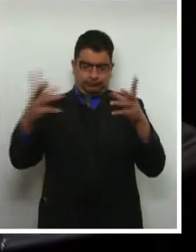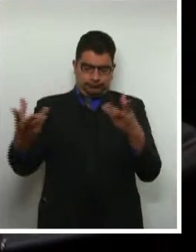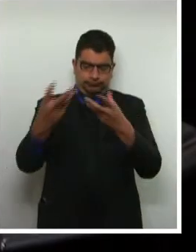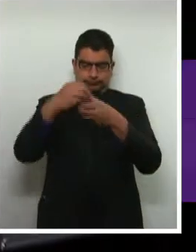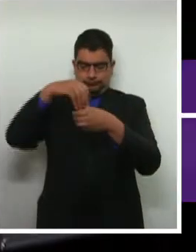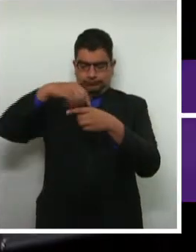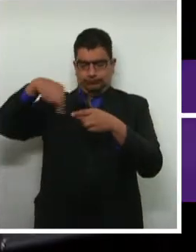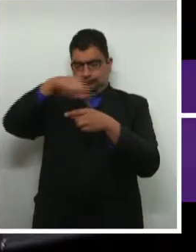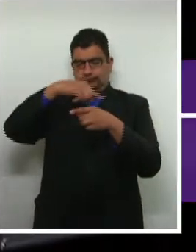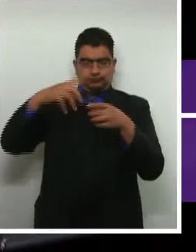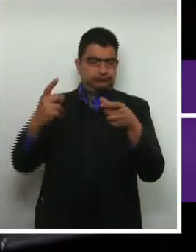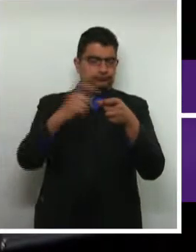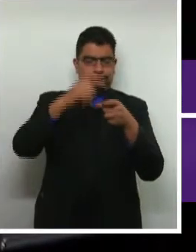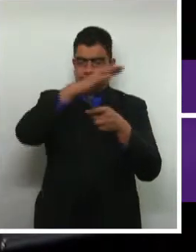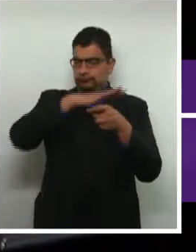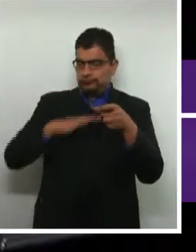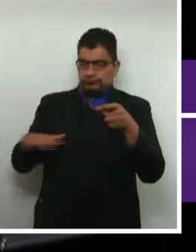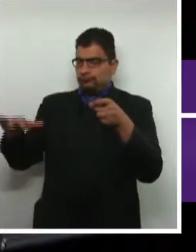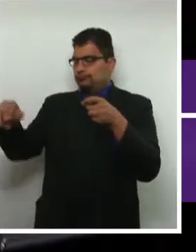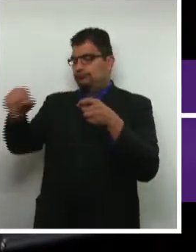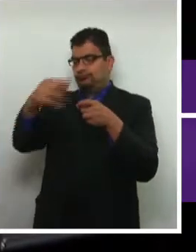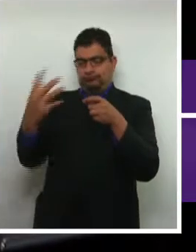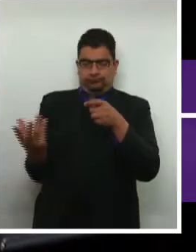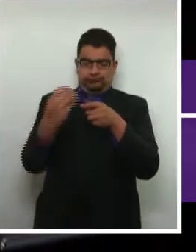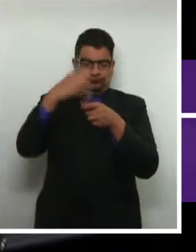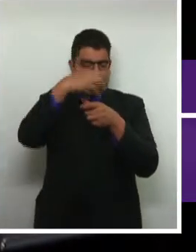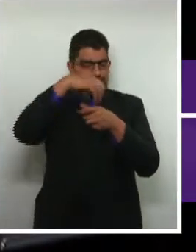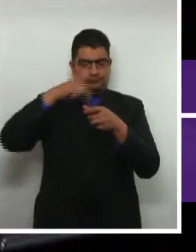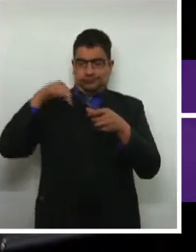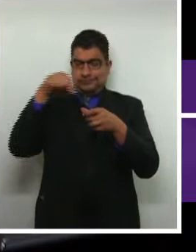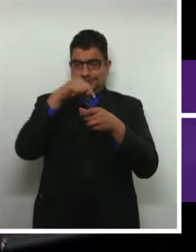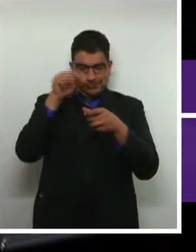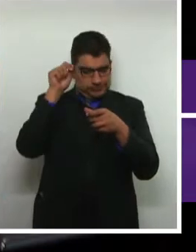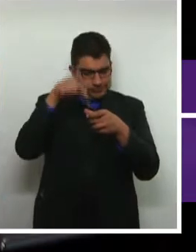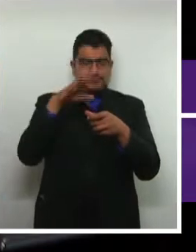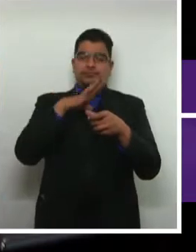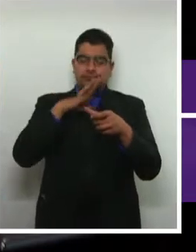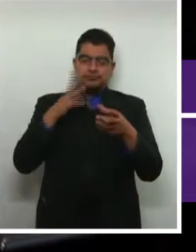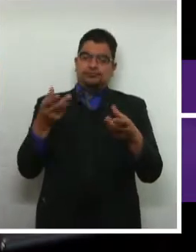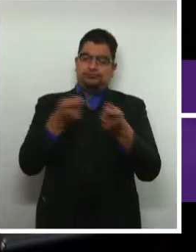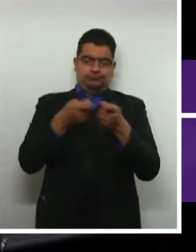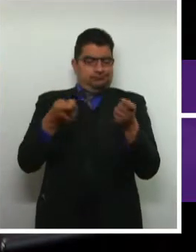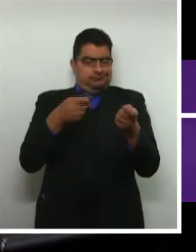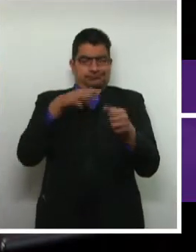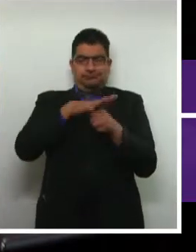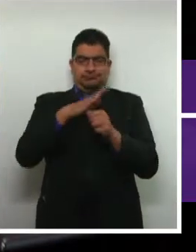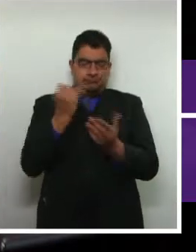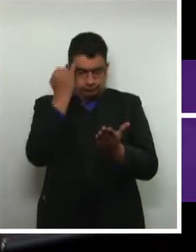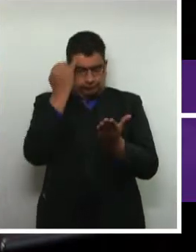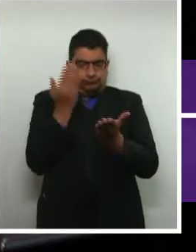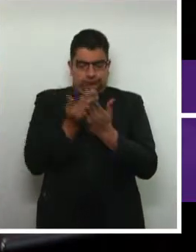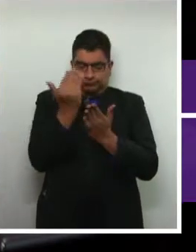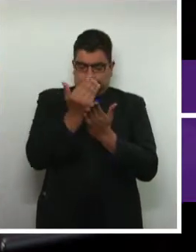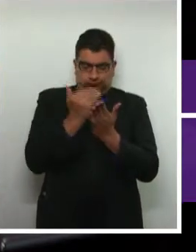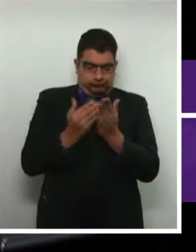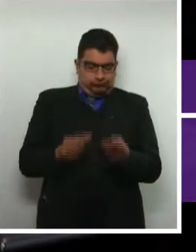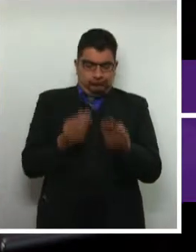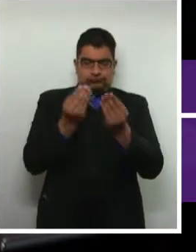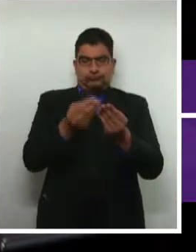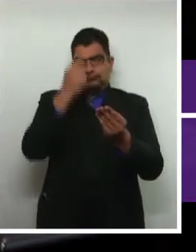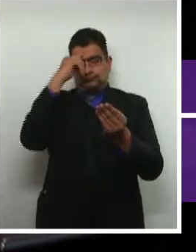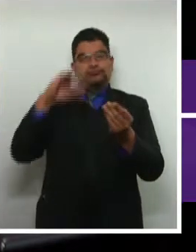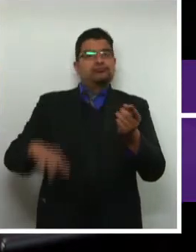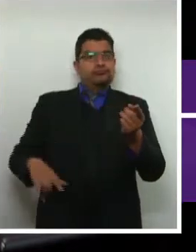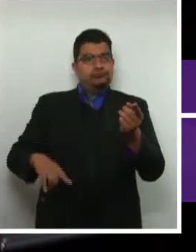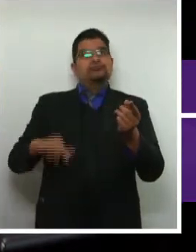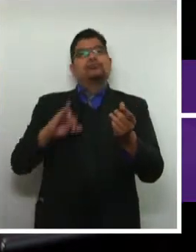organizaciones, todos los sectores, y que sea justamente órganos que puedan hacer propuestas al jefe de